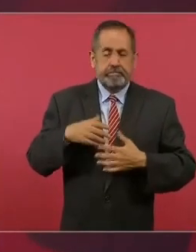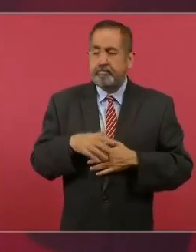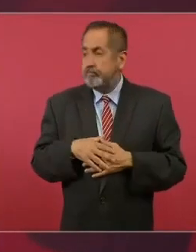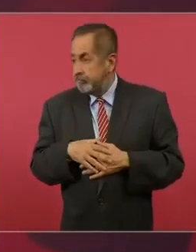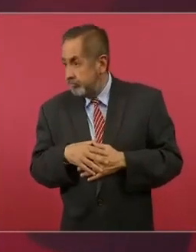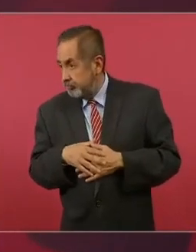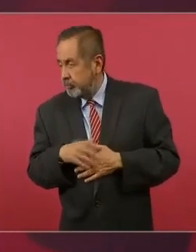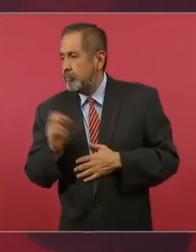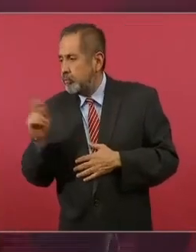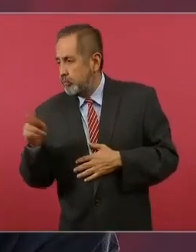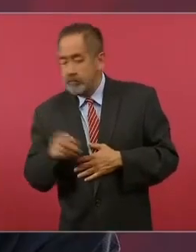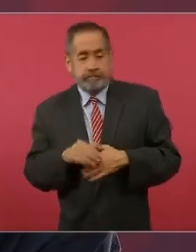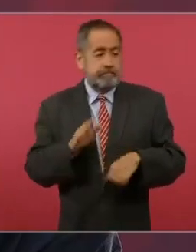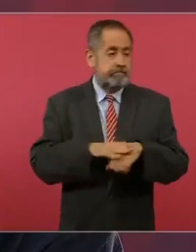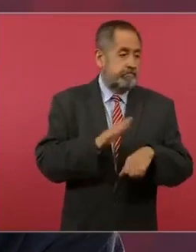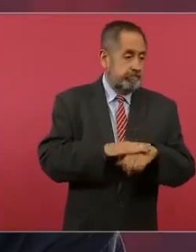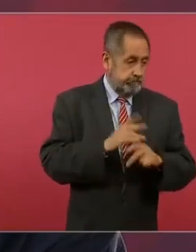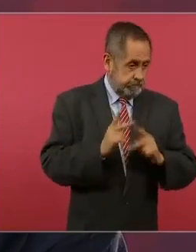con influencias,